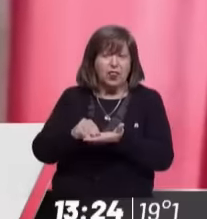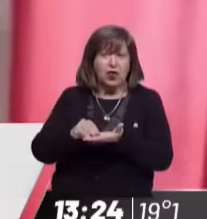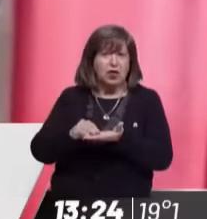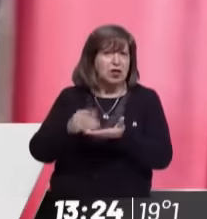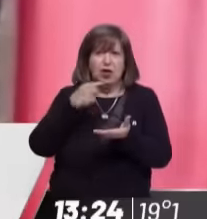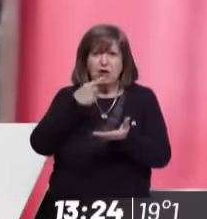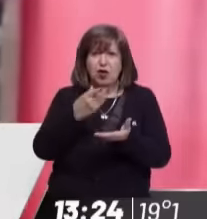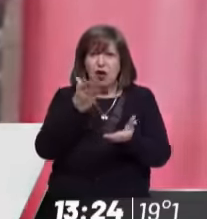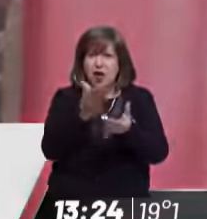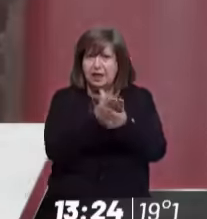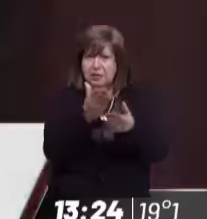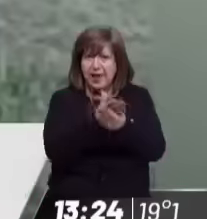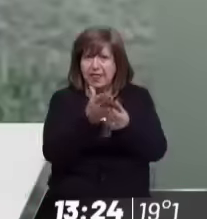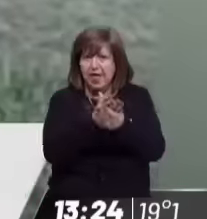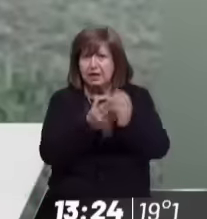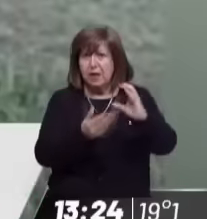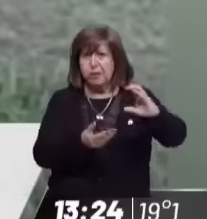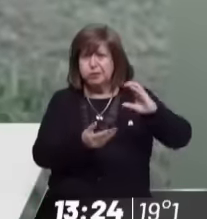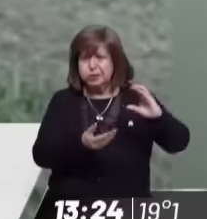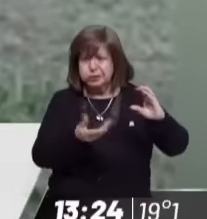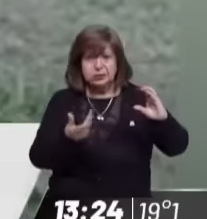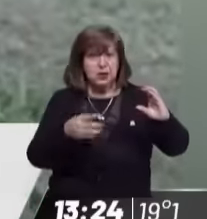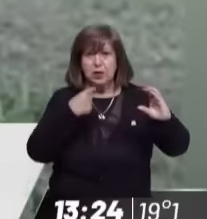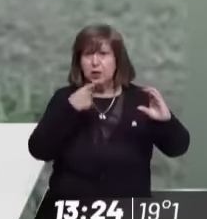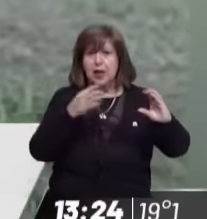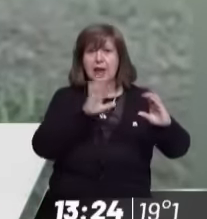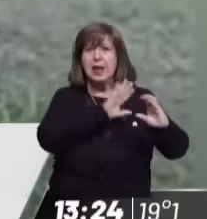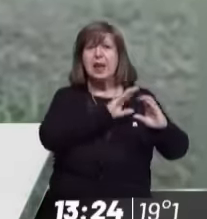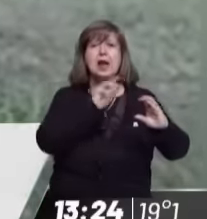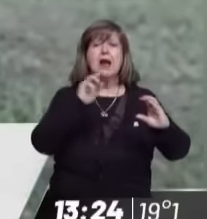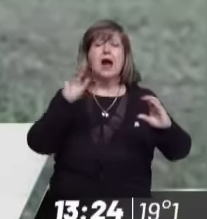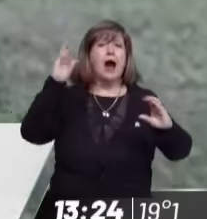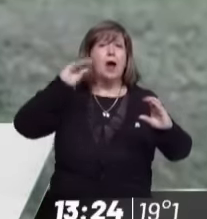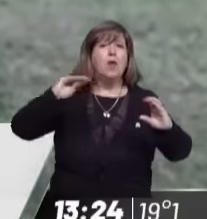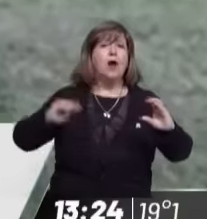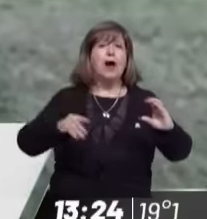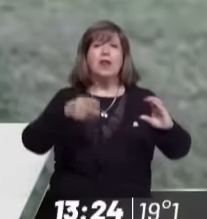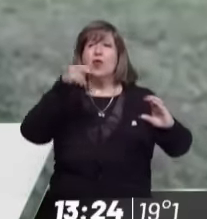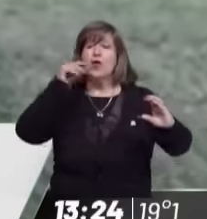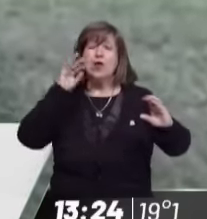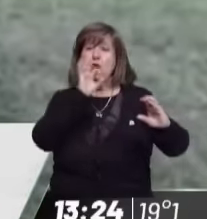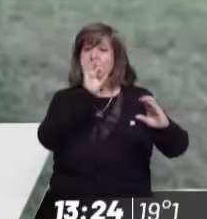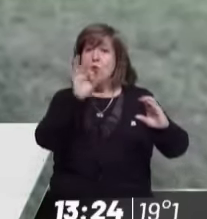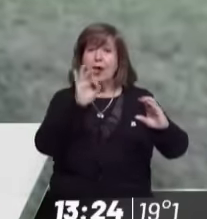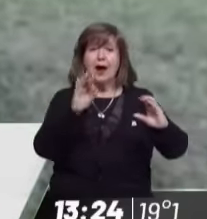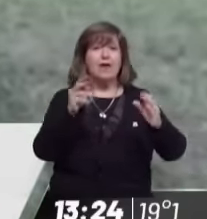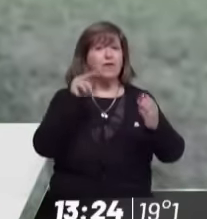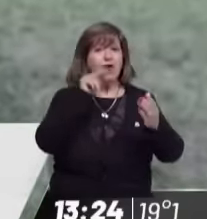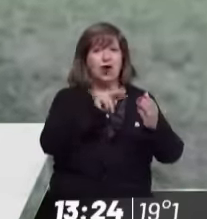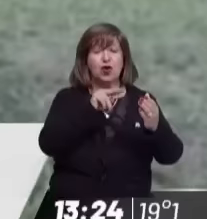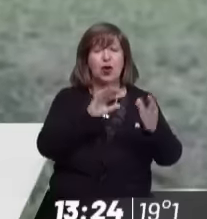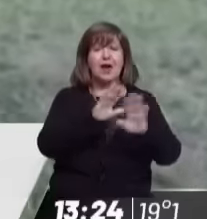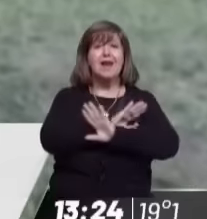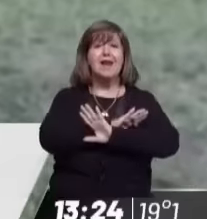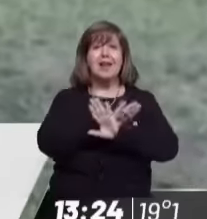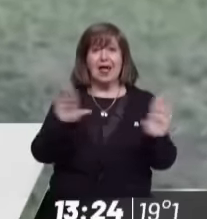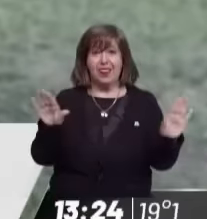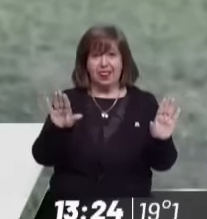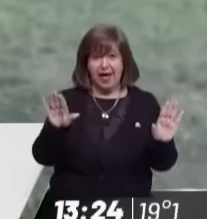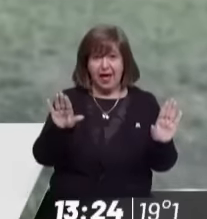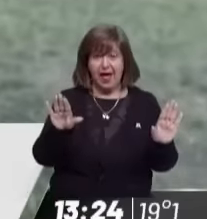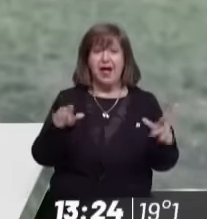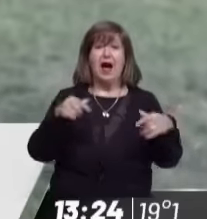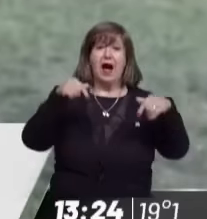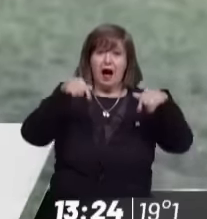que se está estando dentro de la causa, porque hasta hoy regía el secreto de sumario. Ahora, Judith. Así que está en